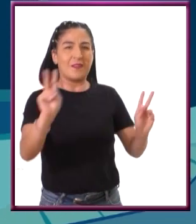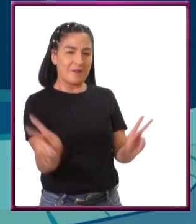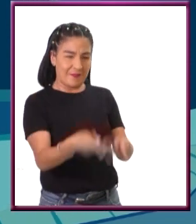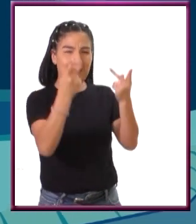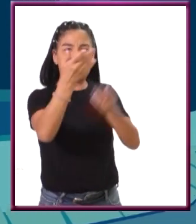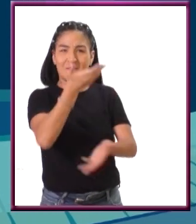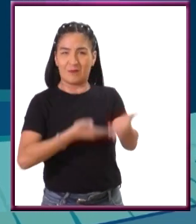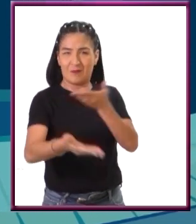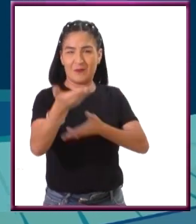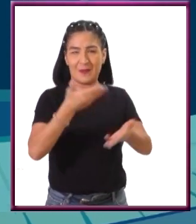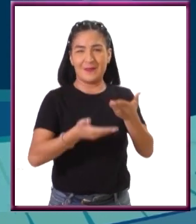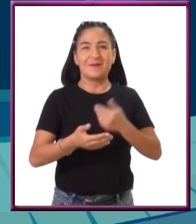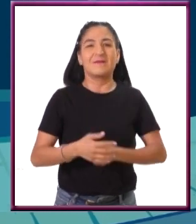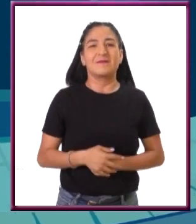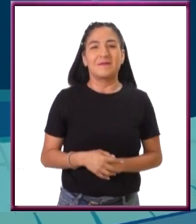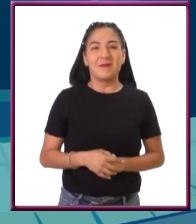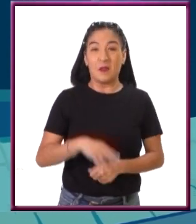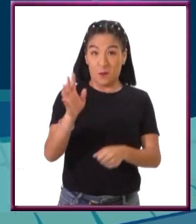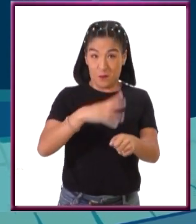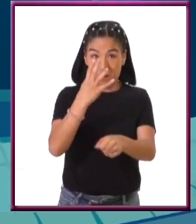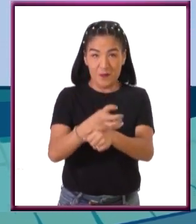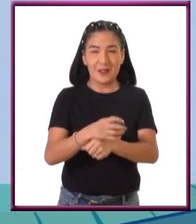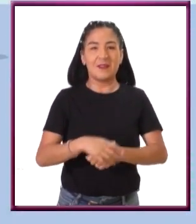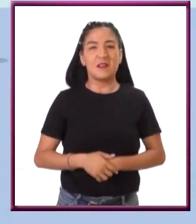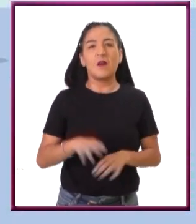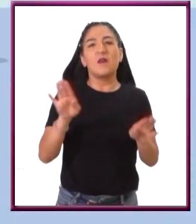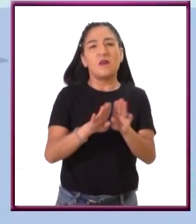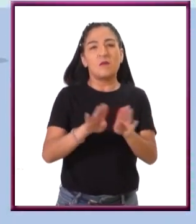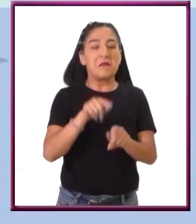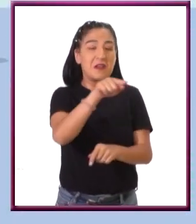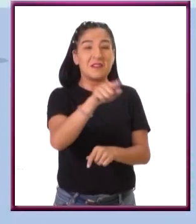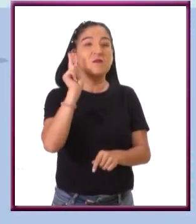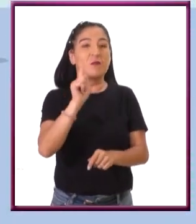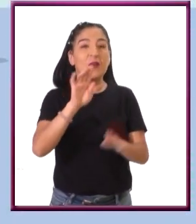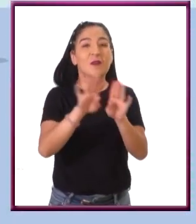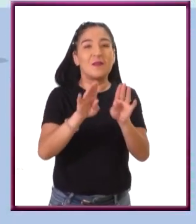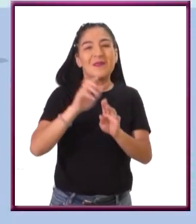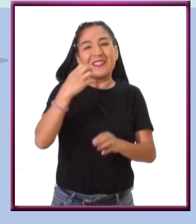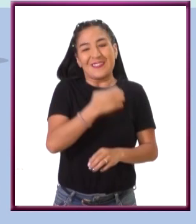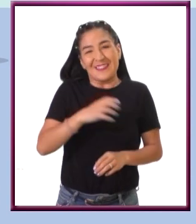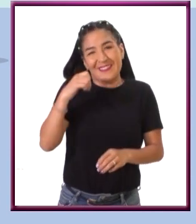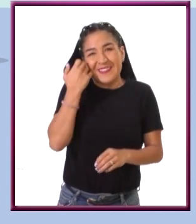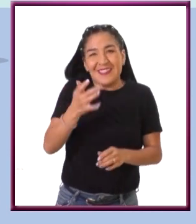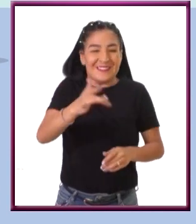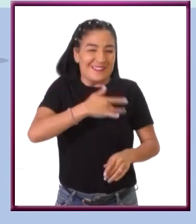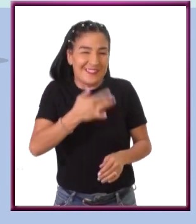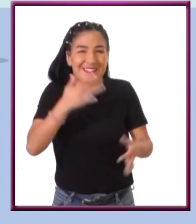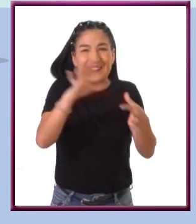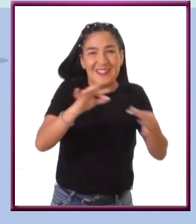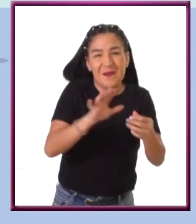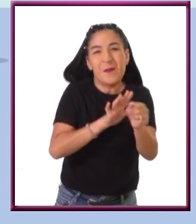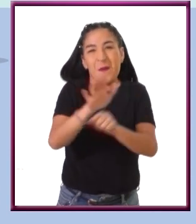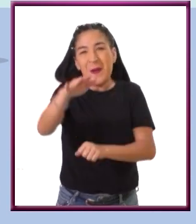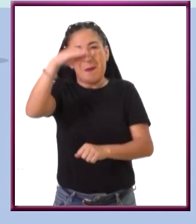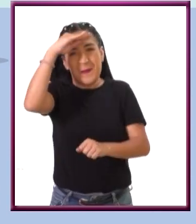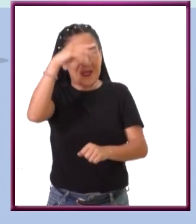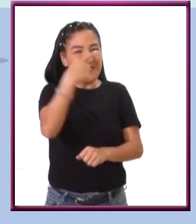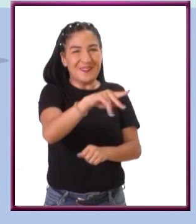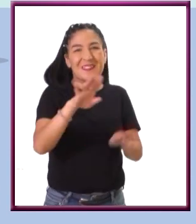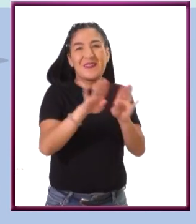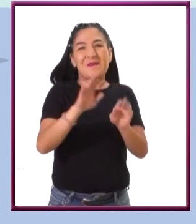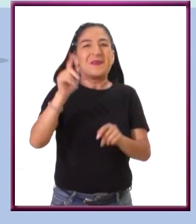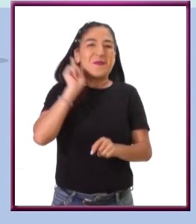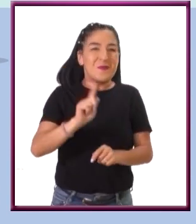ser comprados o vendidos. 4. Ignorar o devaluar las emociones, los deseos y los pensamientos